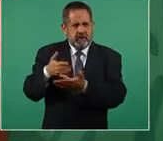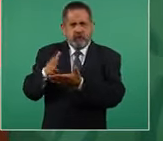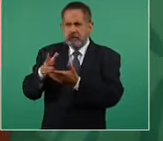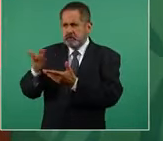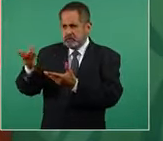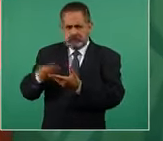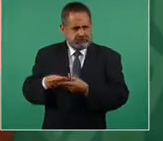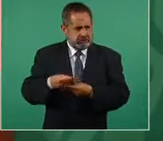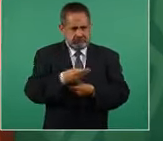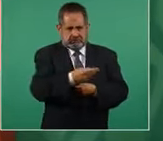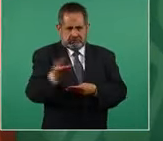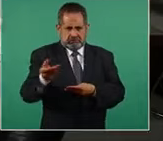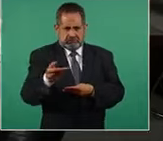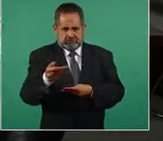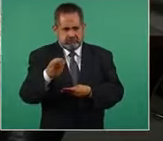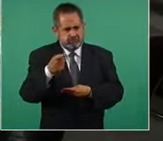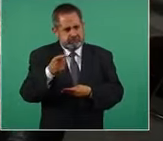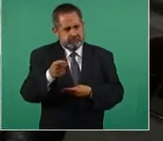información sobre